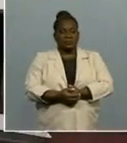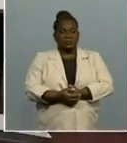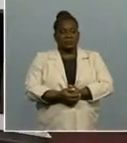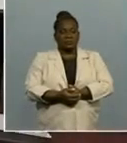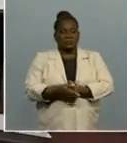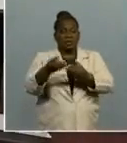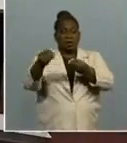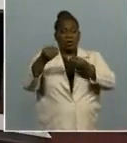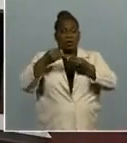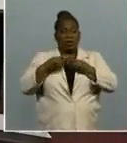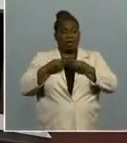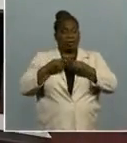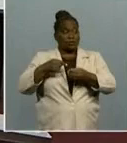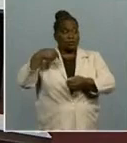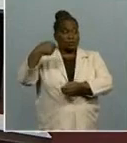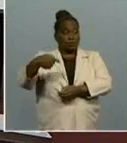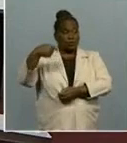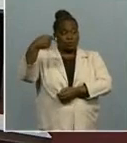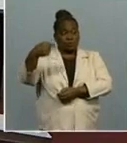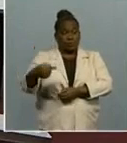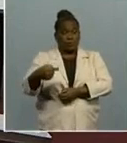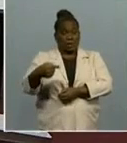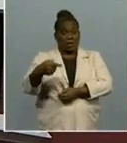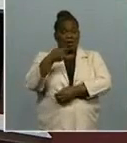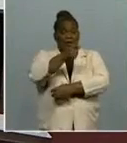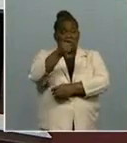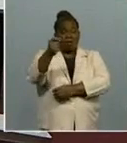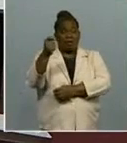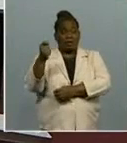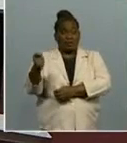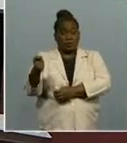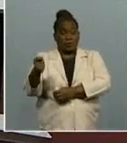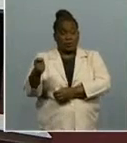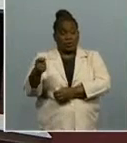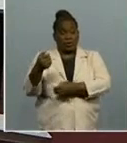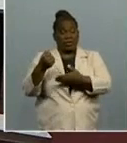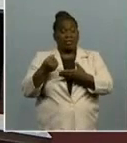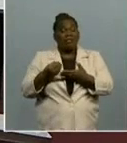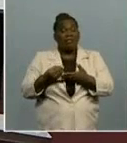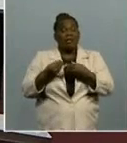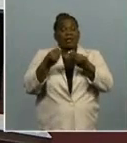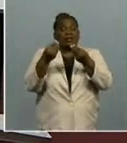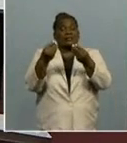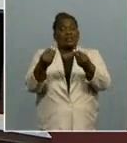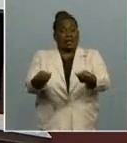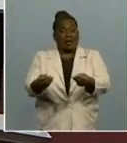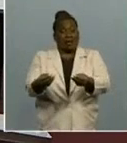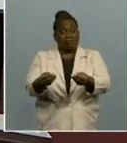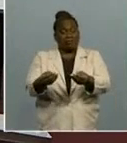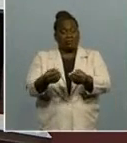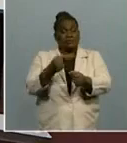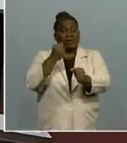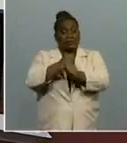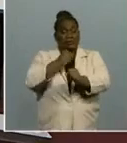viene siguen dándonos todos los días las lecciones de consagración y entrega a la obra común al